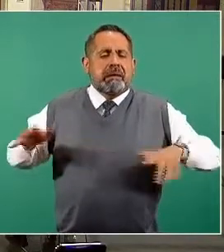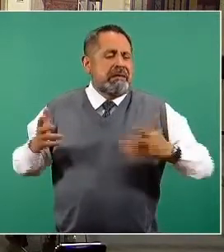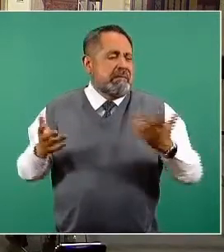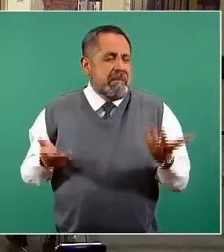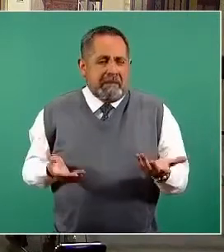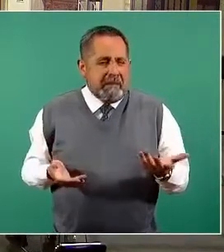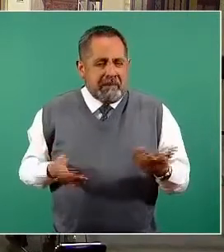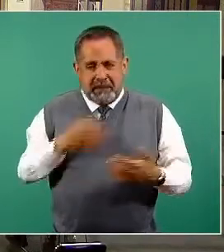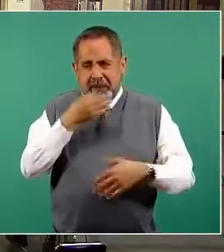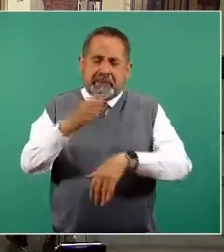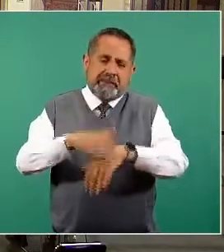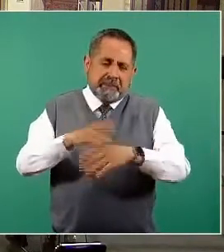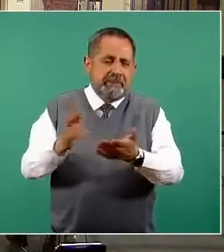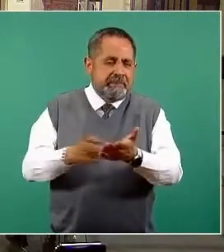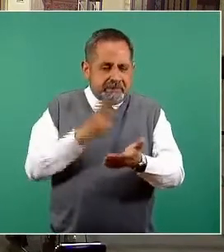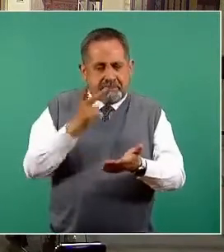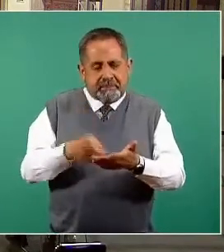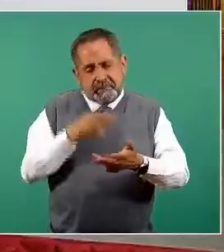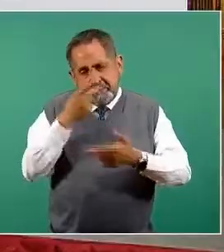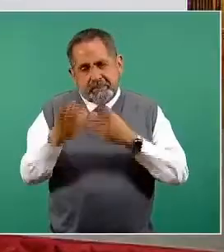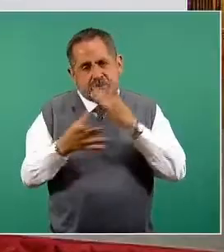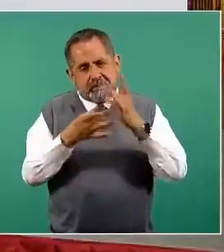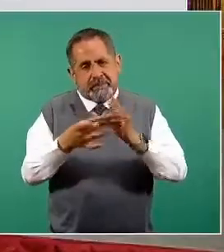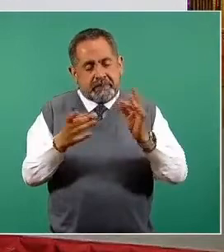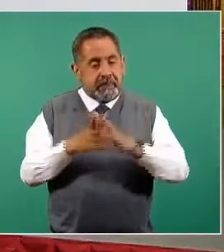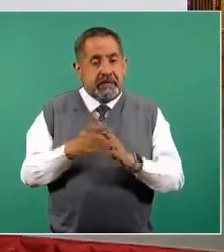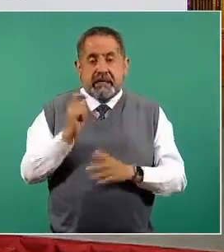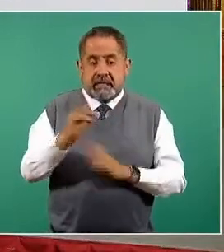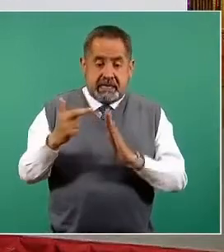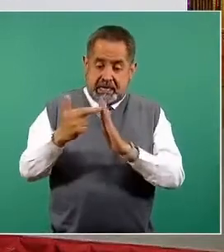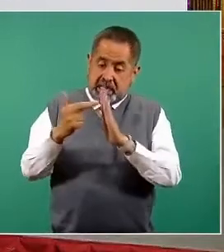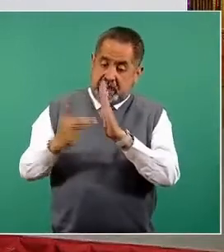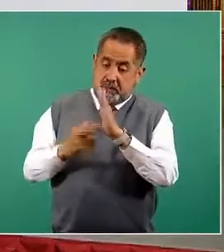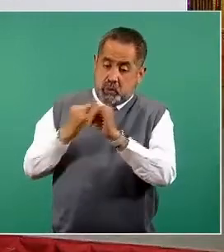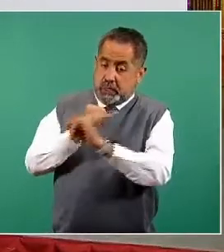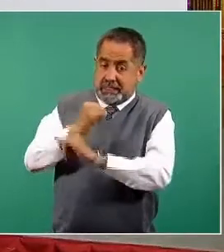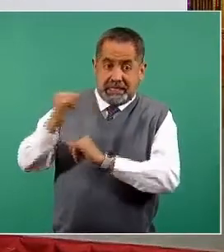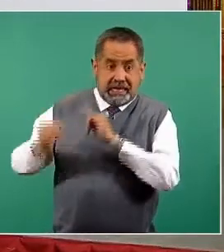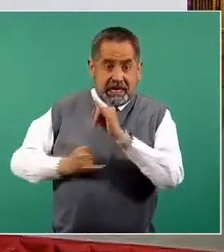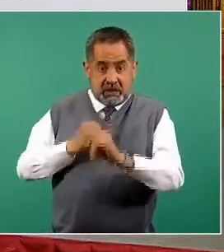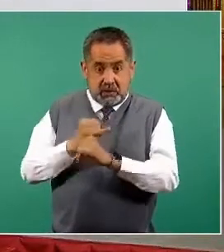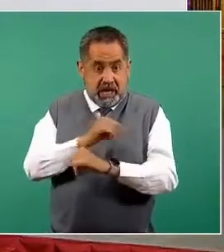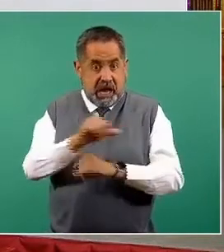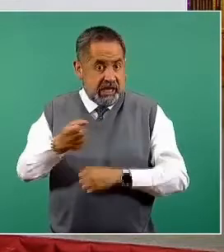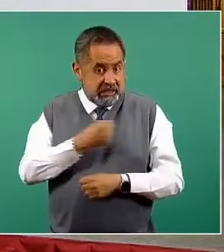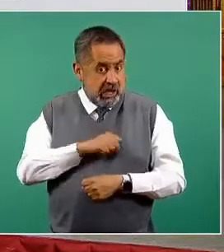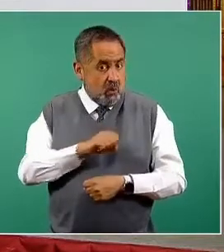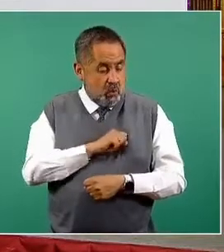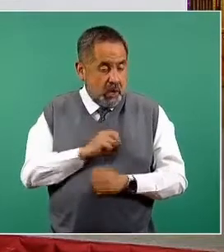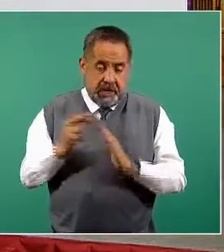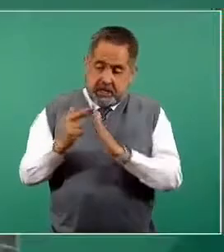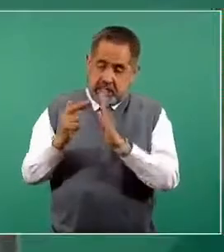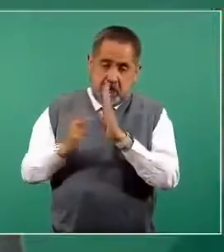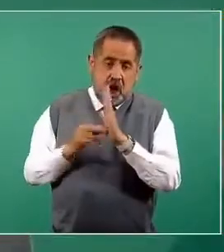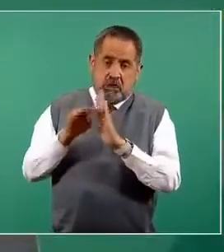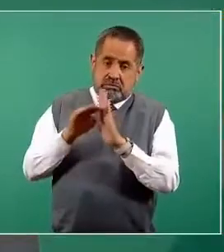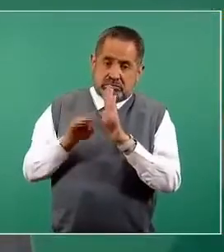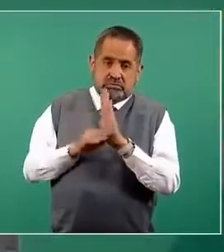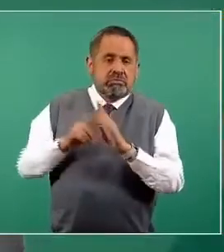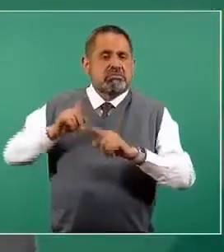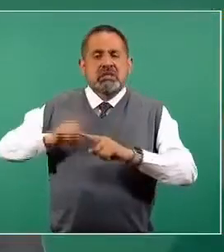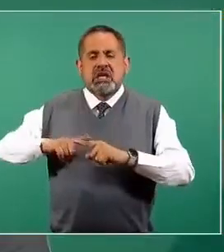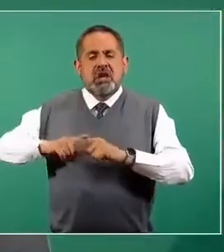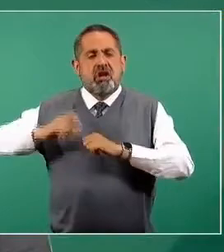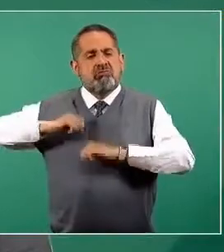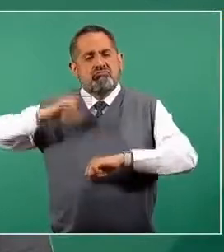recordar que el Reglamento Sanitario Internacional, que es un reglamento